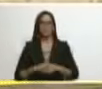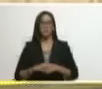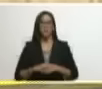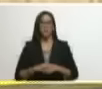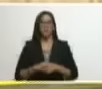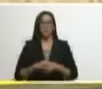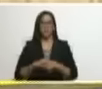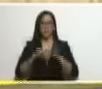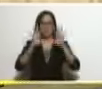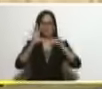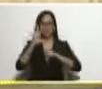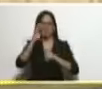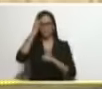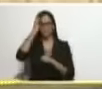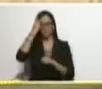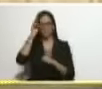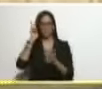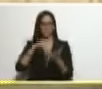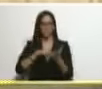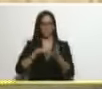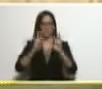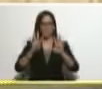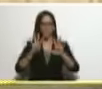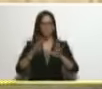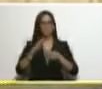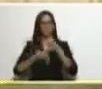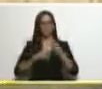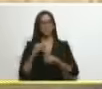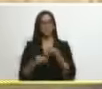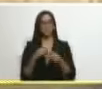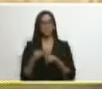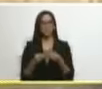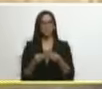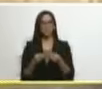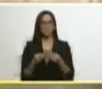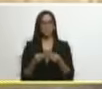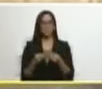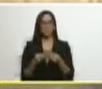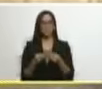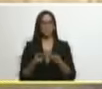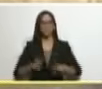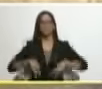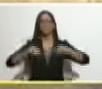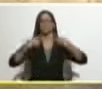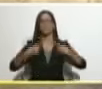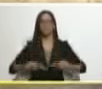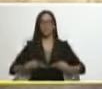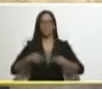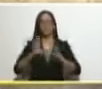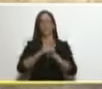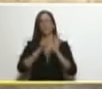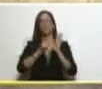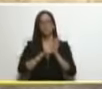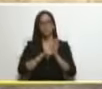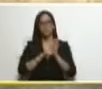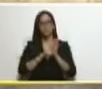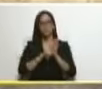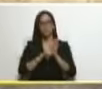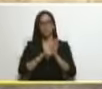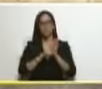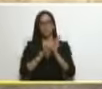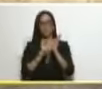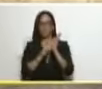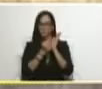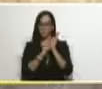15 de febrero 2009, para hacer una enmienda constitucional